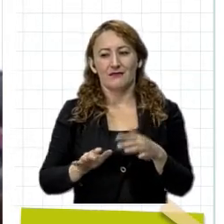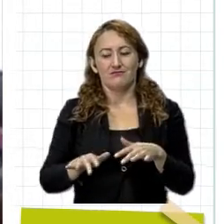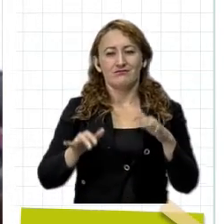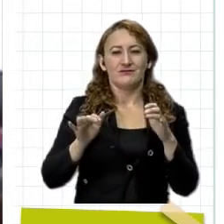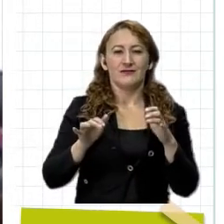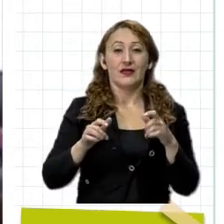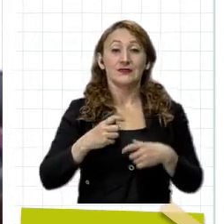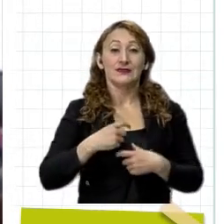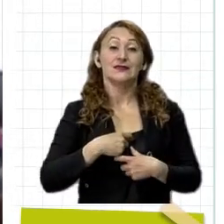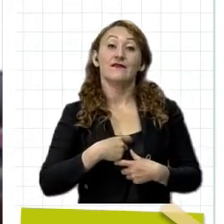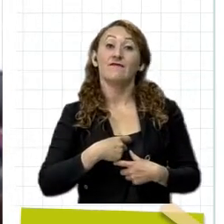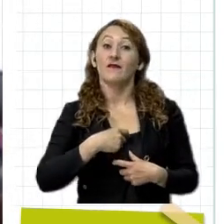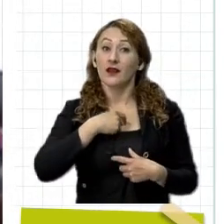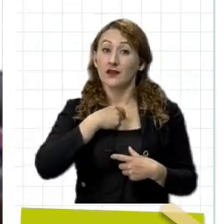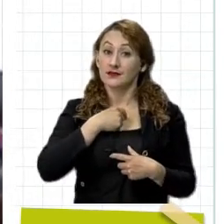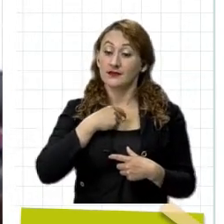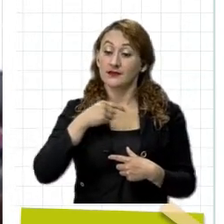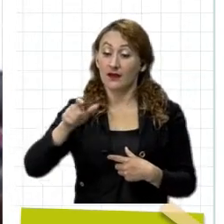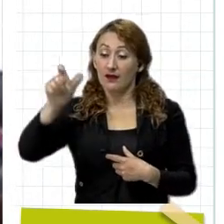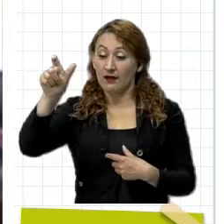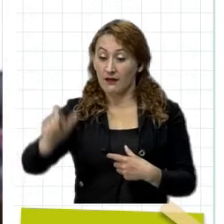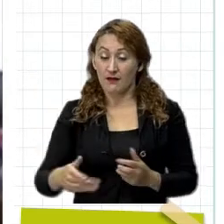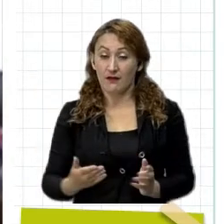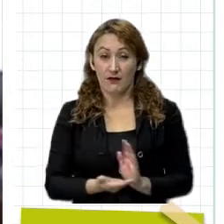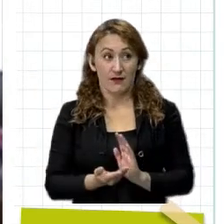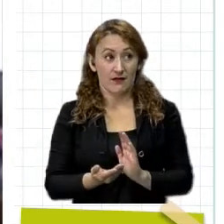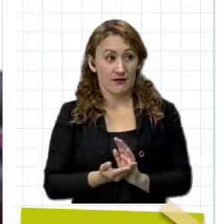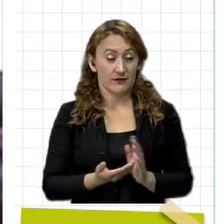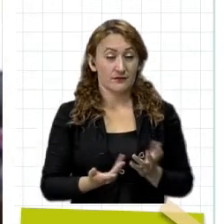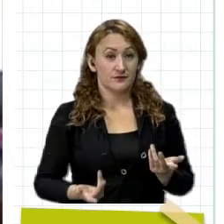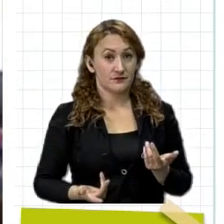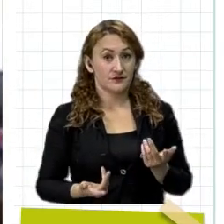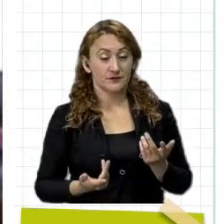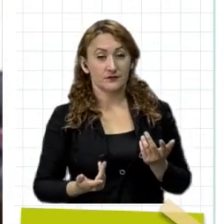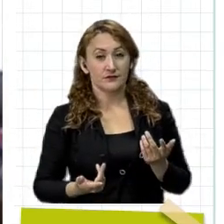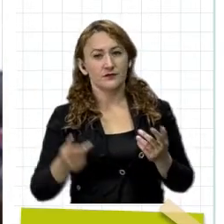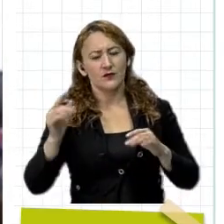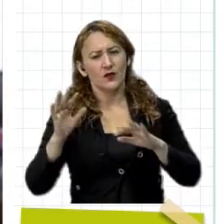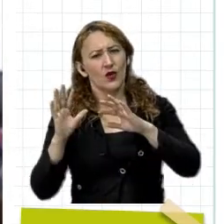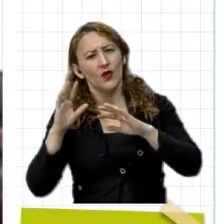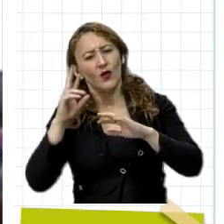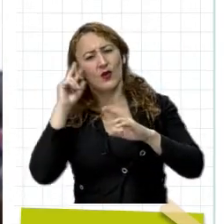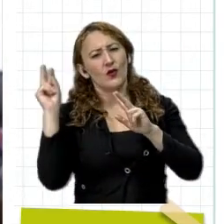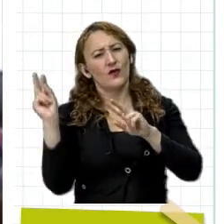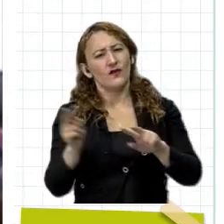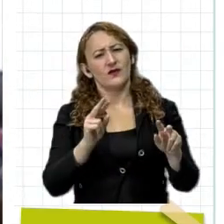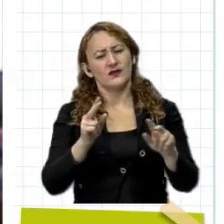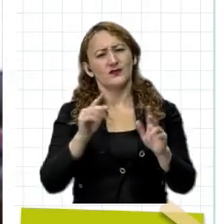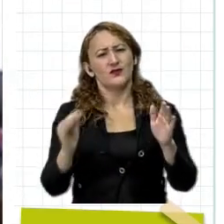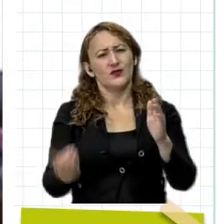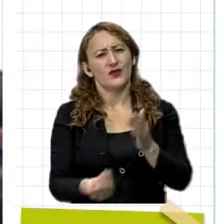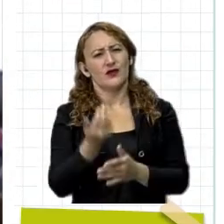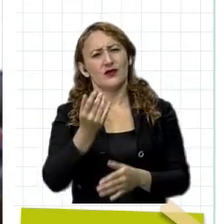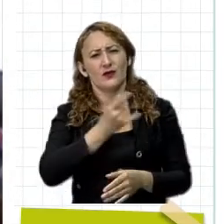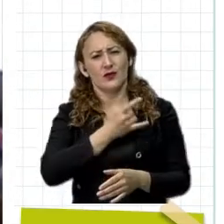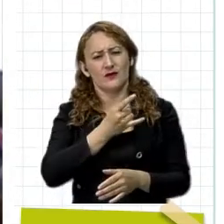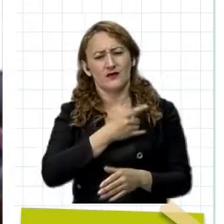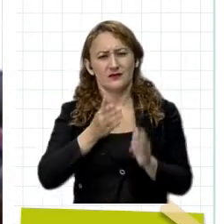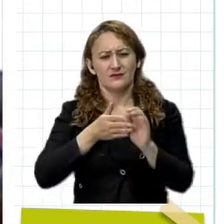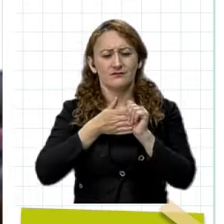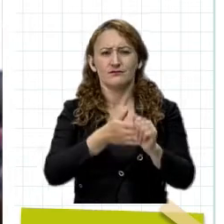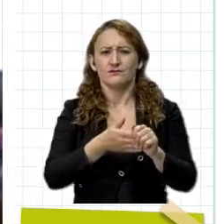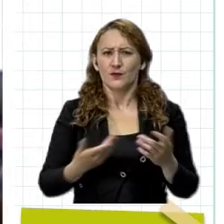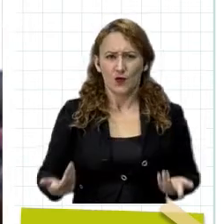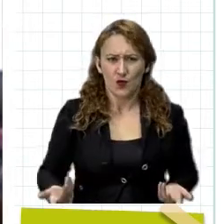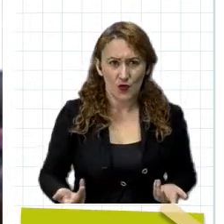e ilustrar. En palabras de Edgardo Lander, la cosmovisión moderna que ha orientado la misión de la universidad